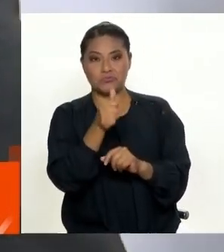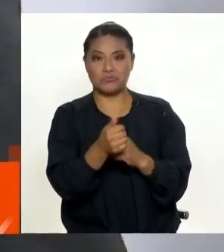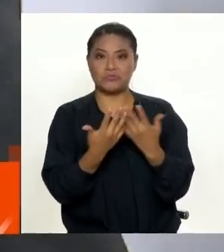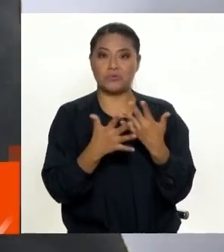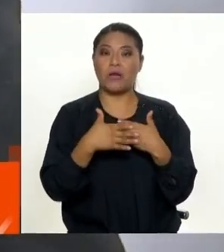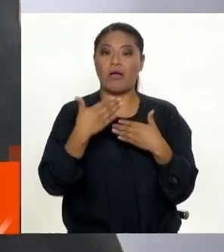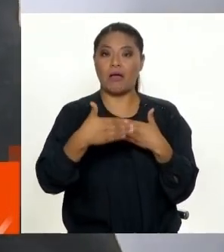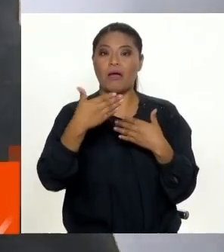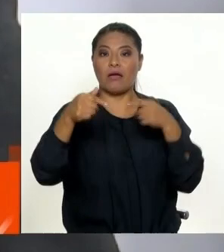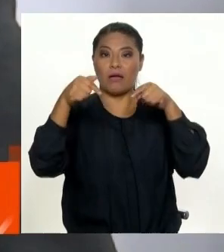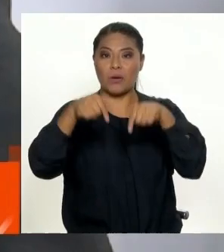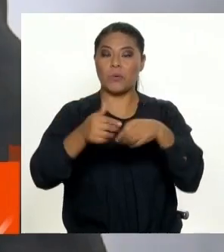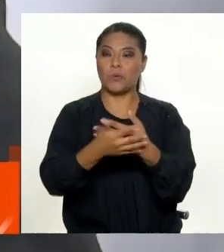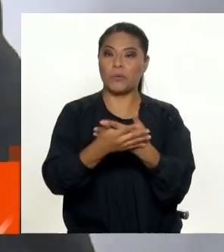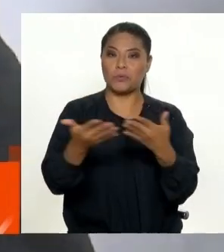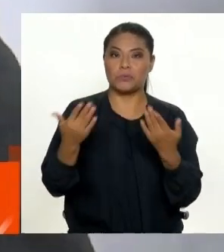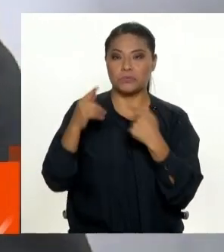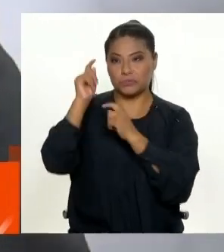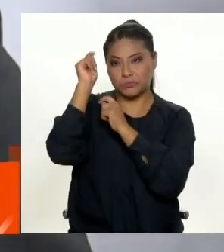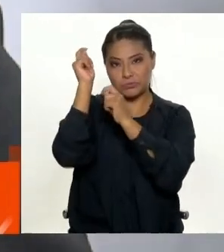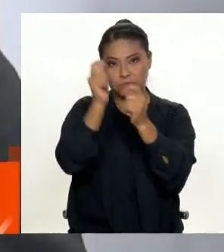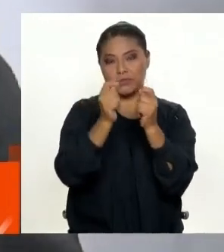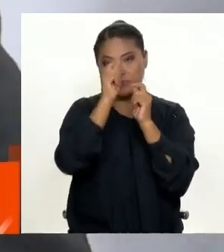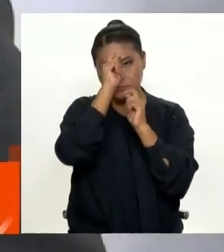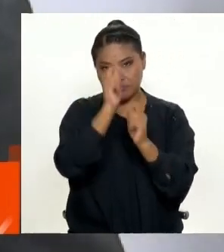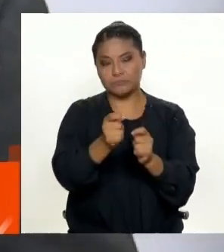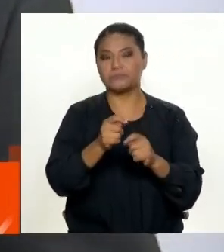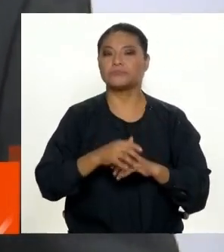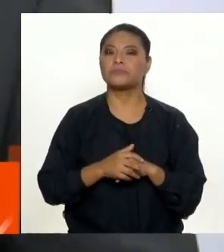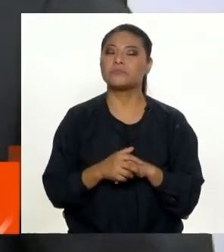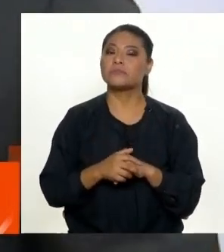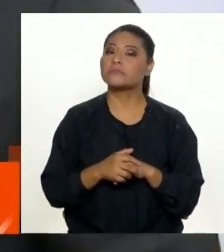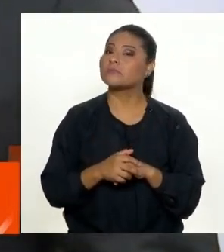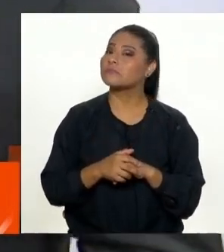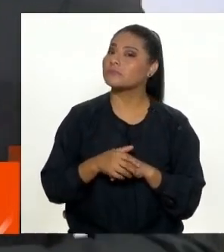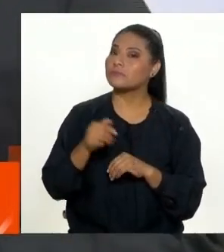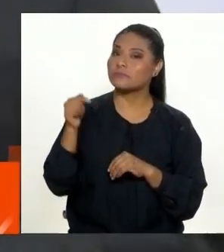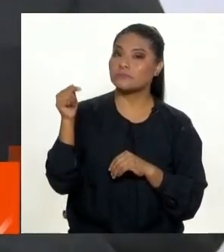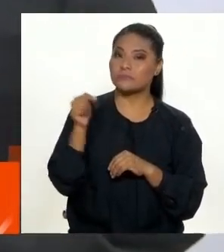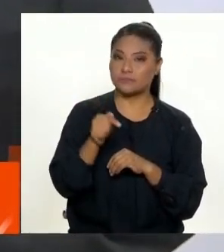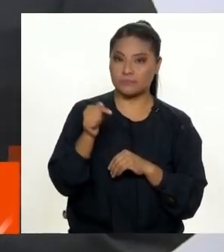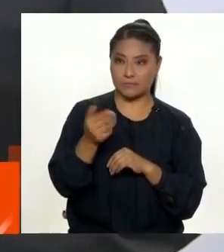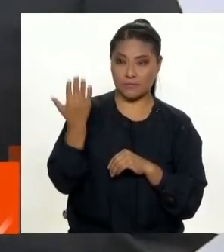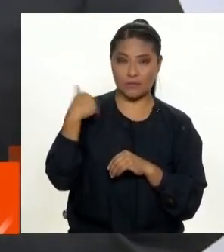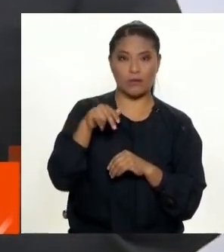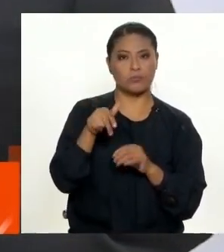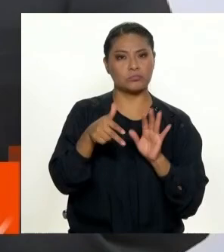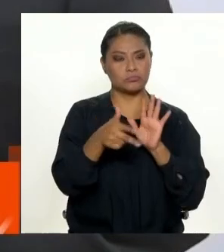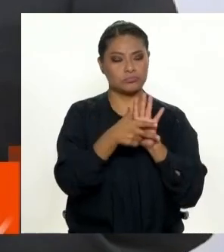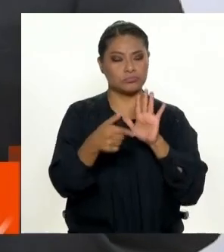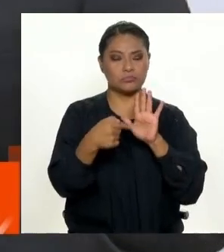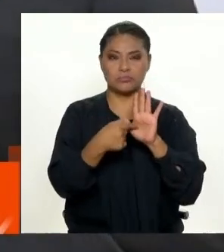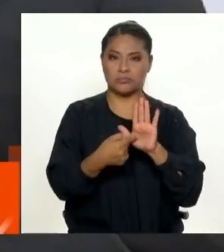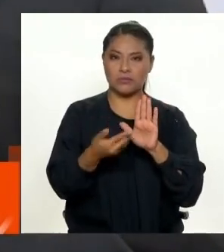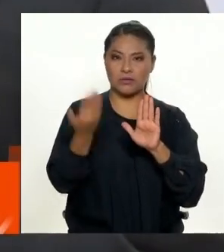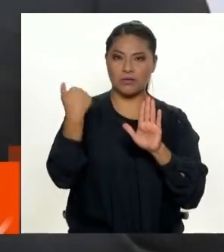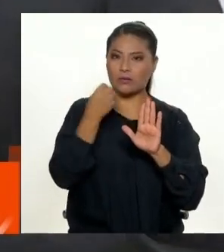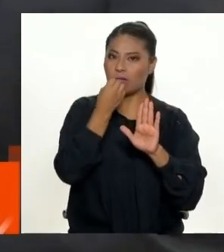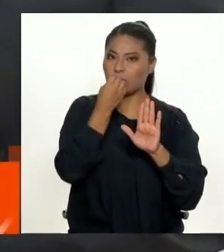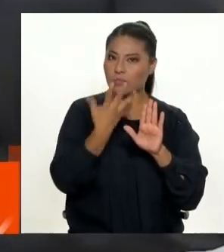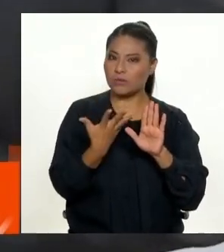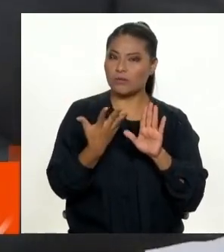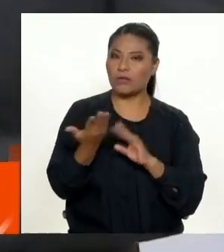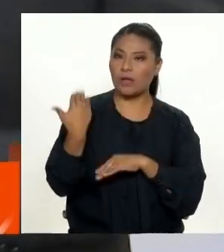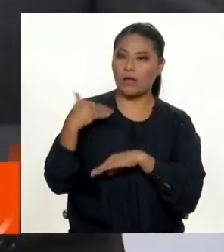lugar al reconocimiento que le hemos hecho, ¿no? Esta especialidad tradicional garantizada, ETG, ¿en qué va a beneficiar, ¿no?, a los